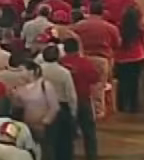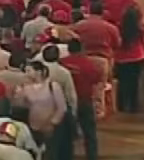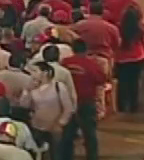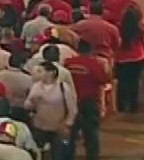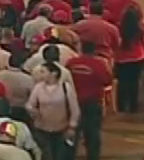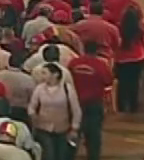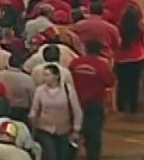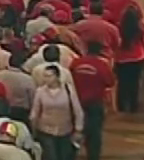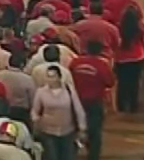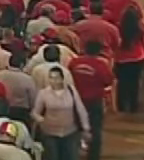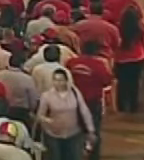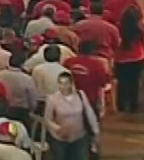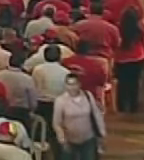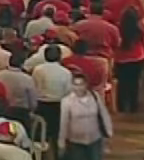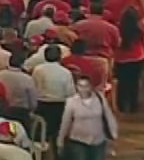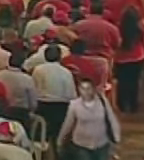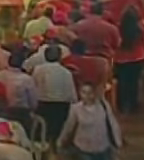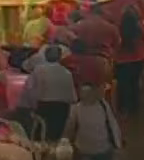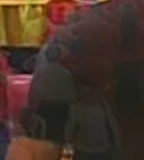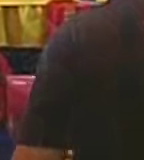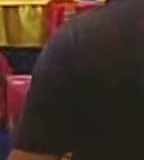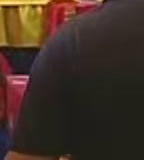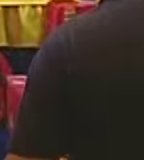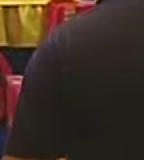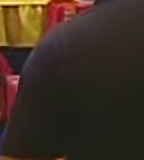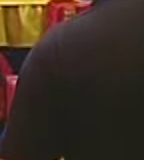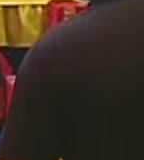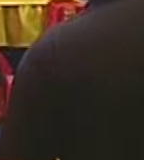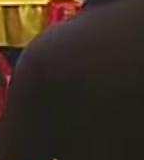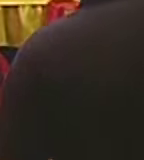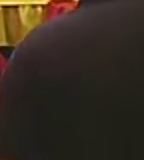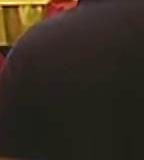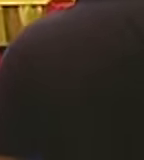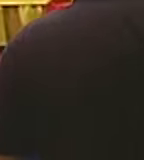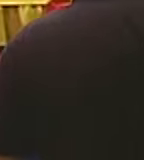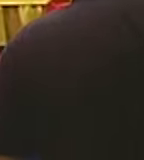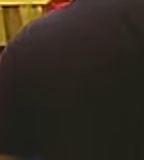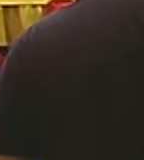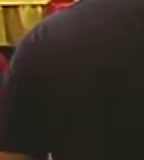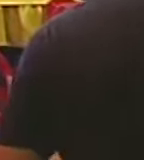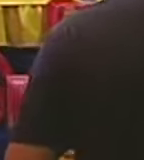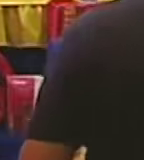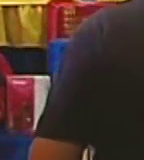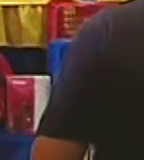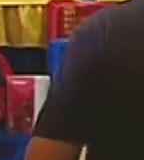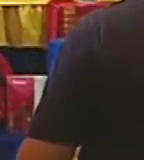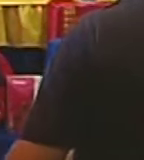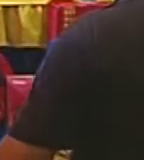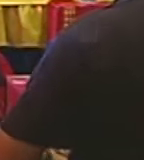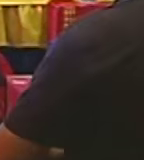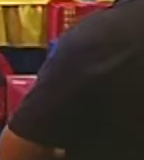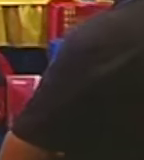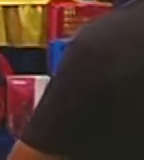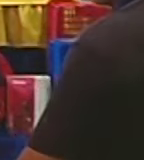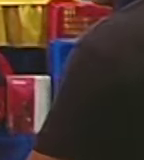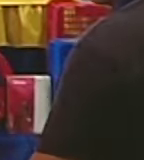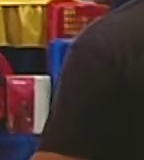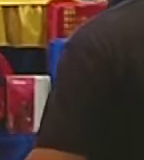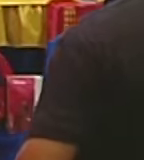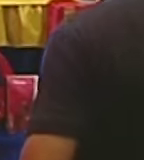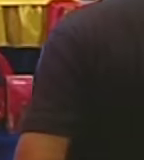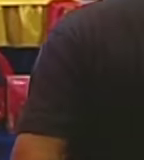El sable de caballería que se encuentra en el Museo Histórico General Rafael Urdaneta en la ciudad de